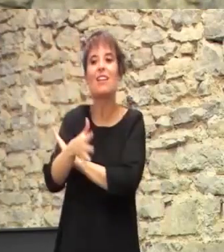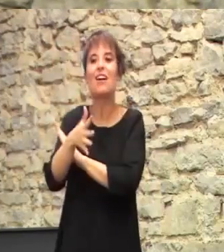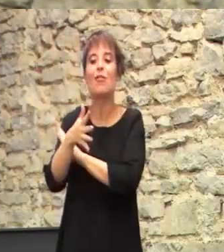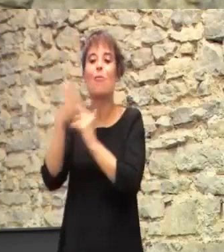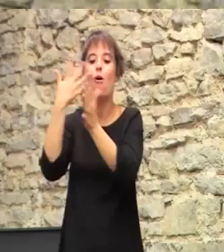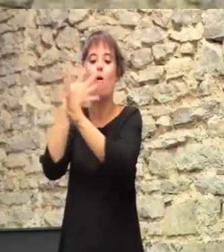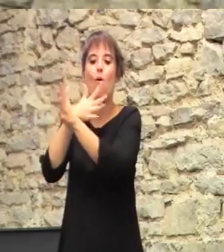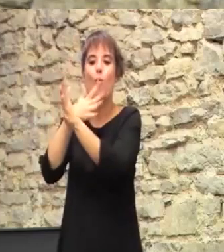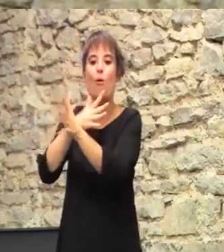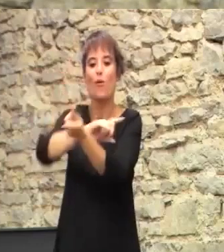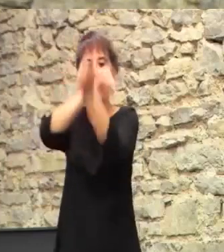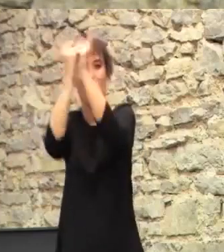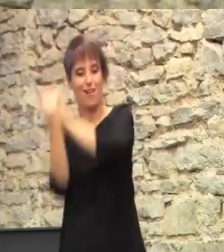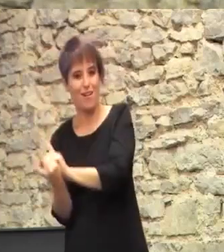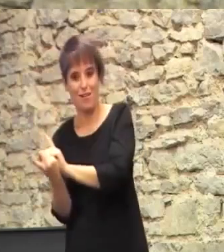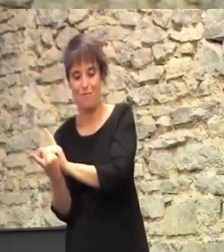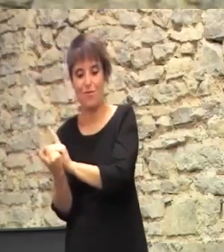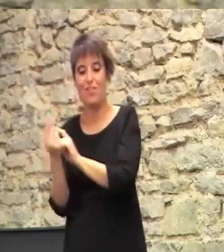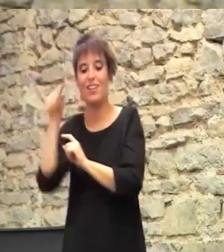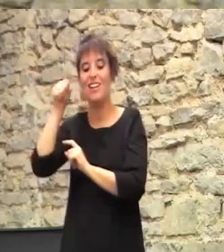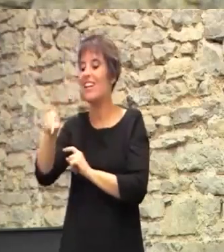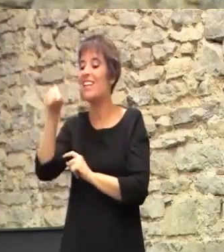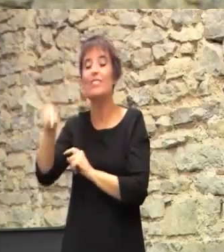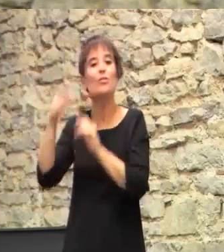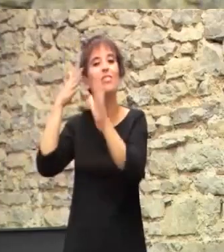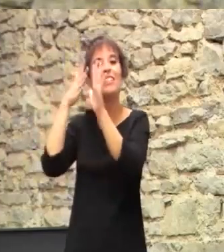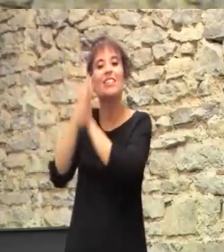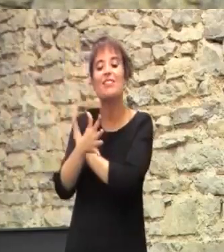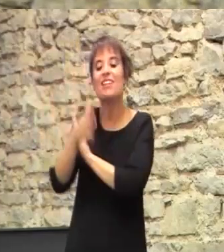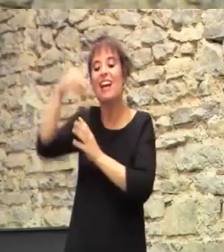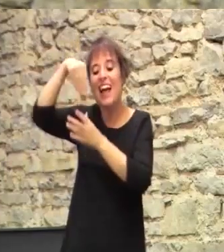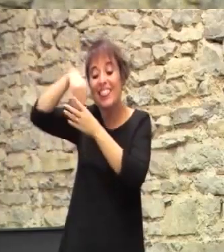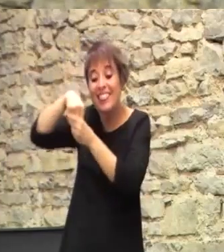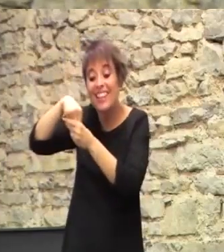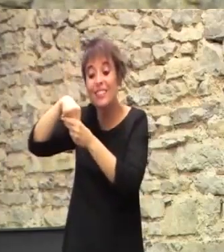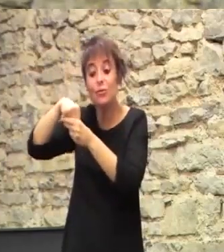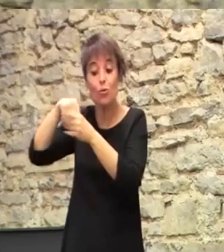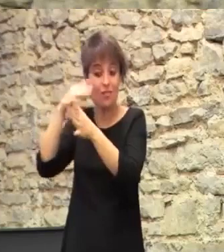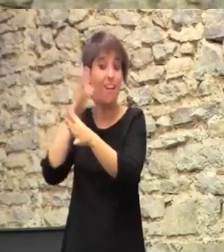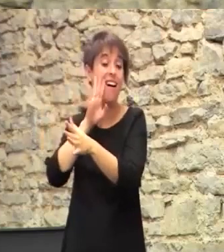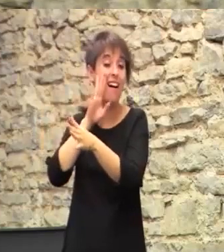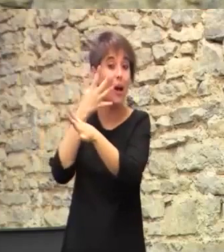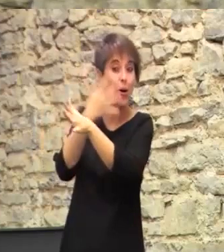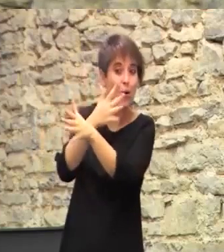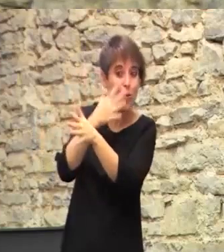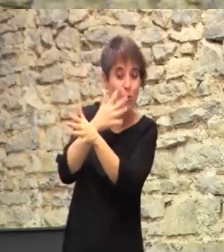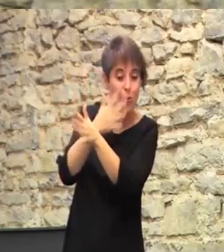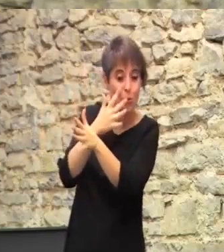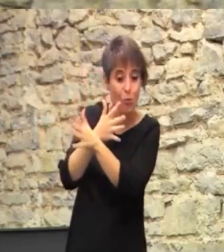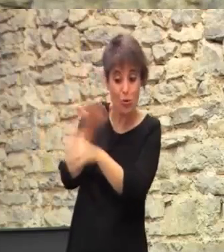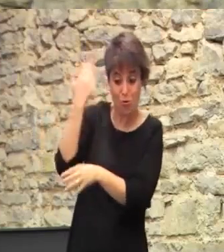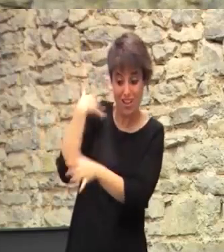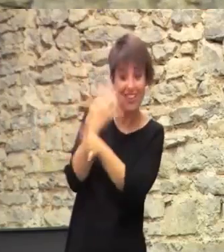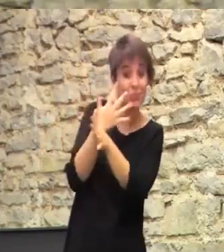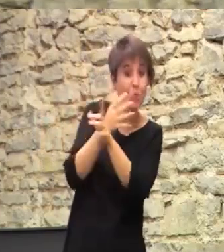juego esto no era cuestión de ver como dentro del mismo juego de que se